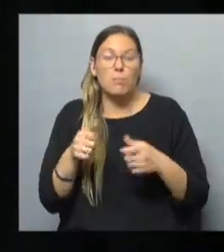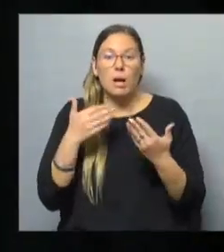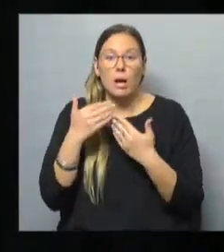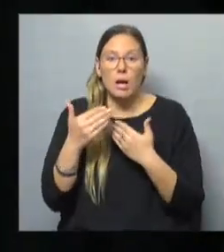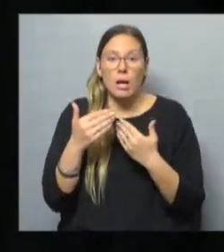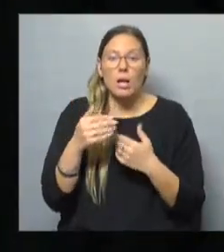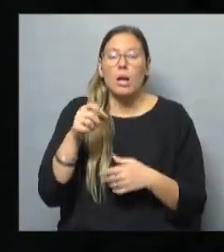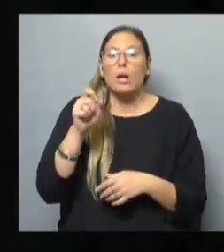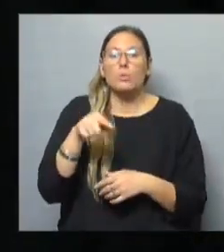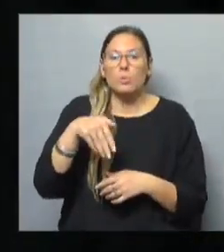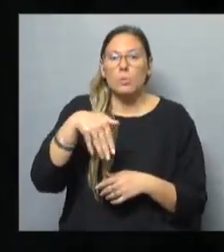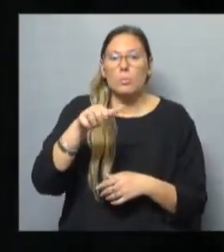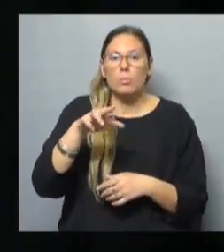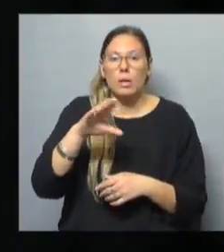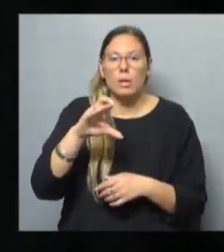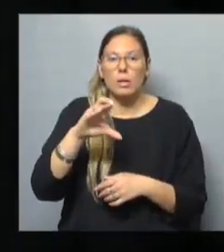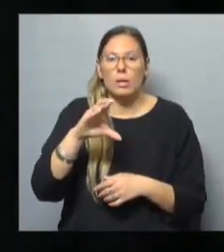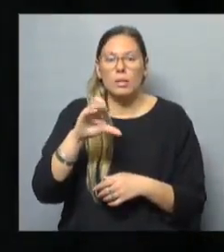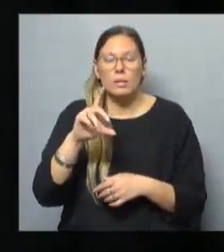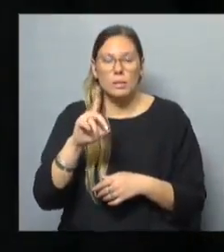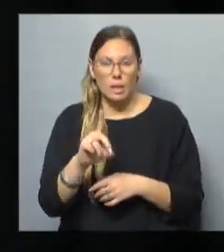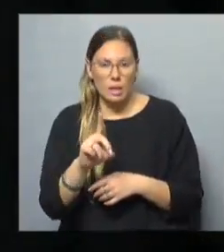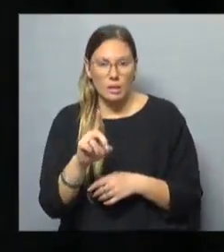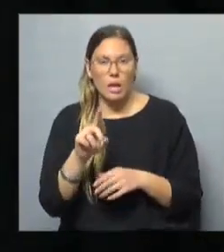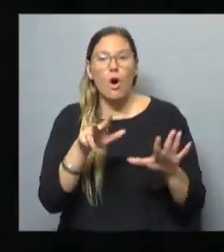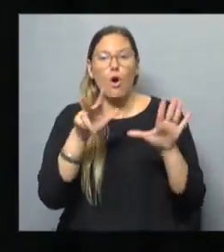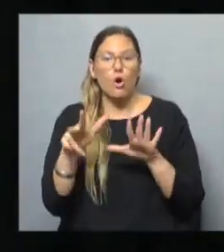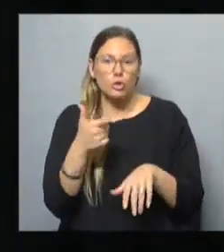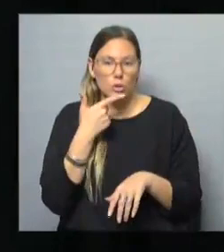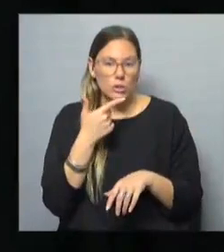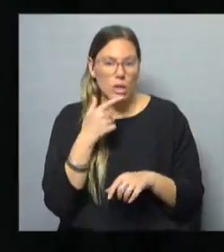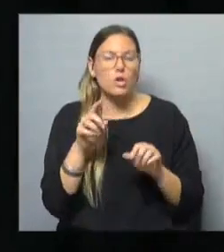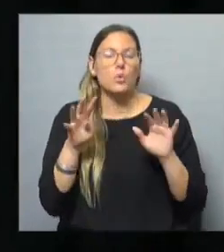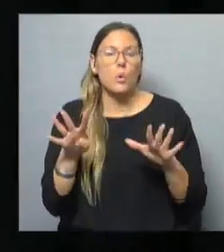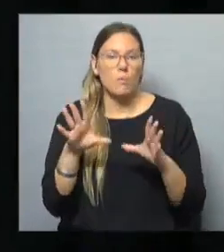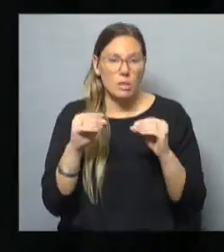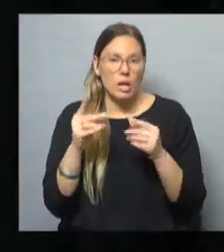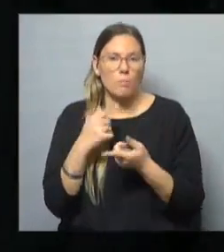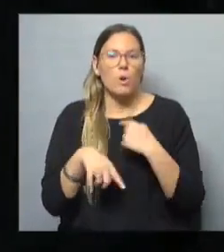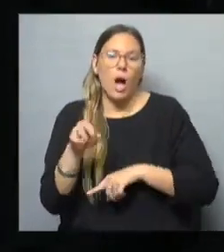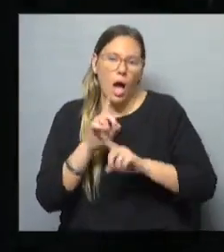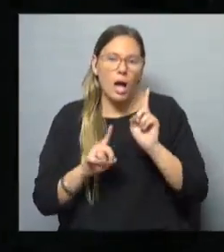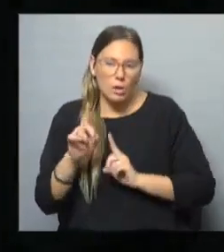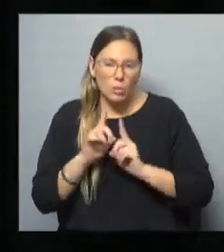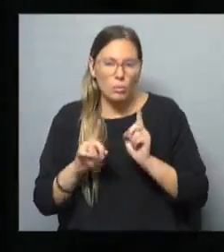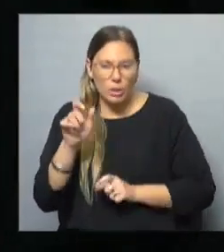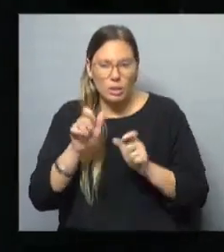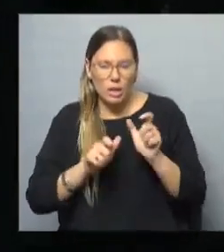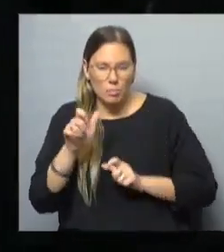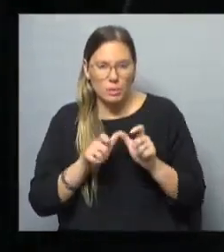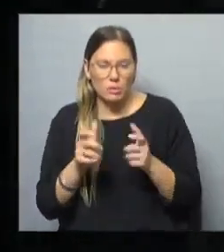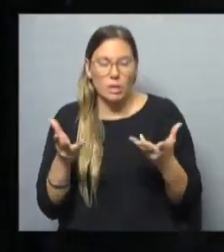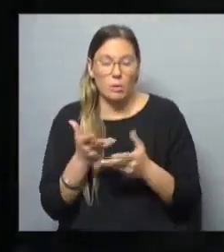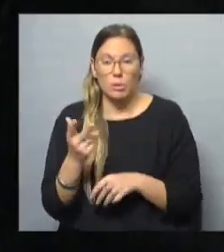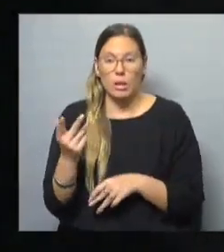A Su Merced Impro Show. A Su Merced Impro Show se estrena 8 de septiembre, 21 horas, pero estamos con algunos de sus integrantes. En principio